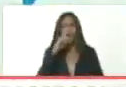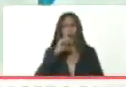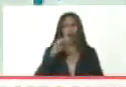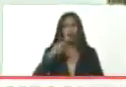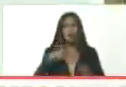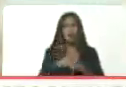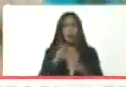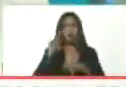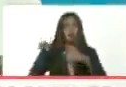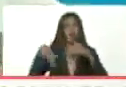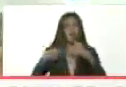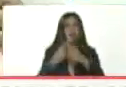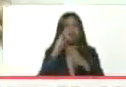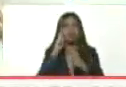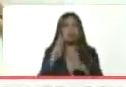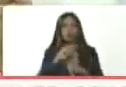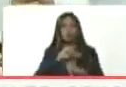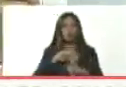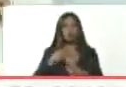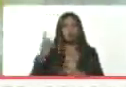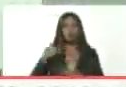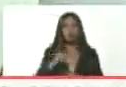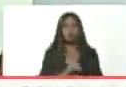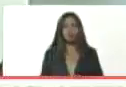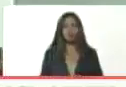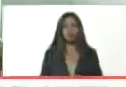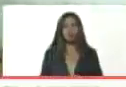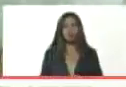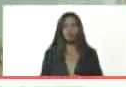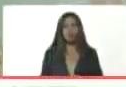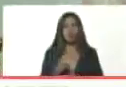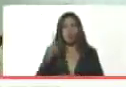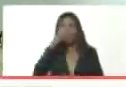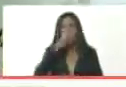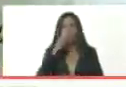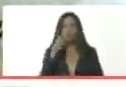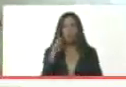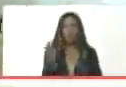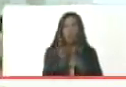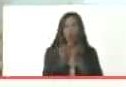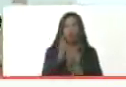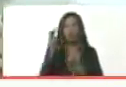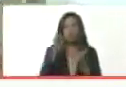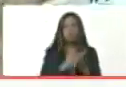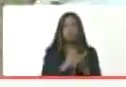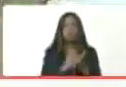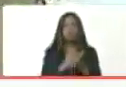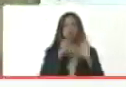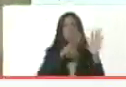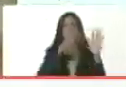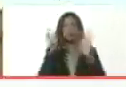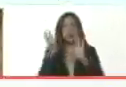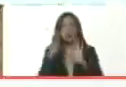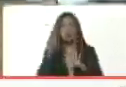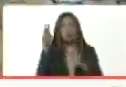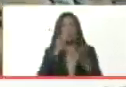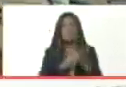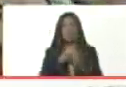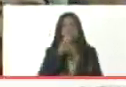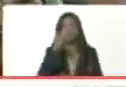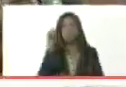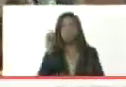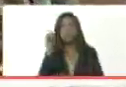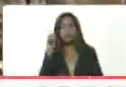que jamás en la historia hemos tenido el año escolar 2019 2020 así lo vaticinó así lo